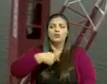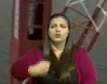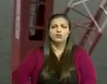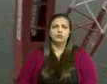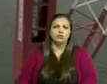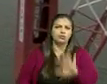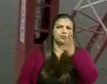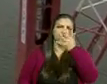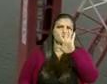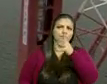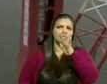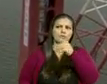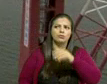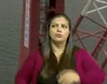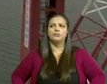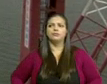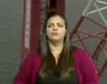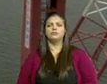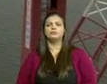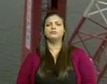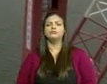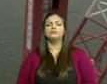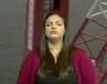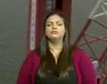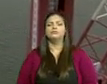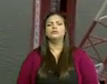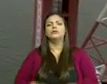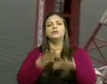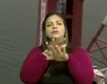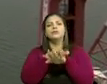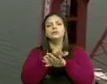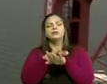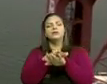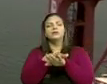de los orenses. Desde Machala informó Richard Ceballos.